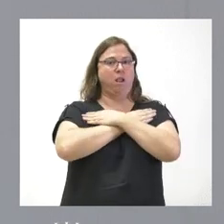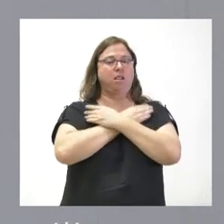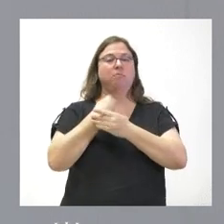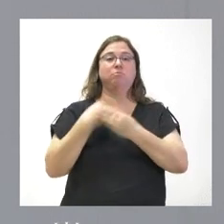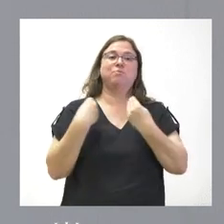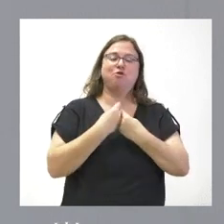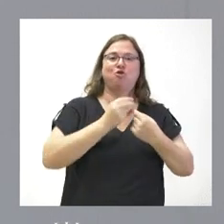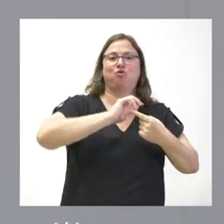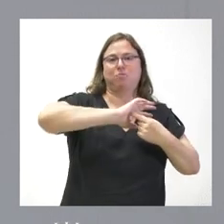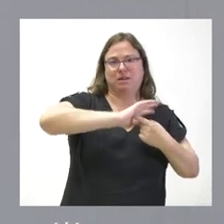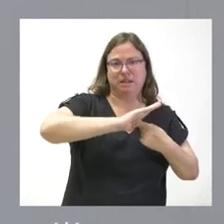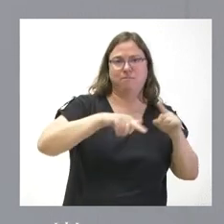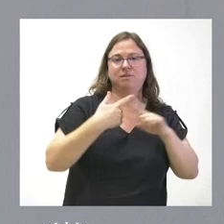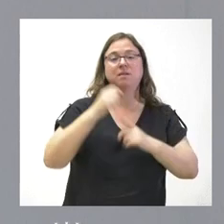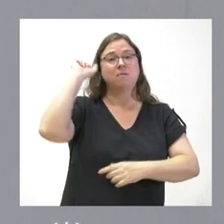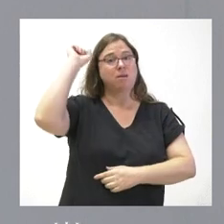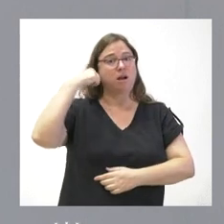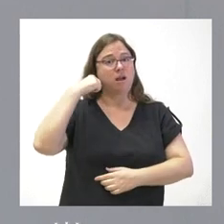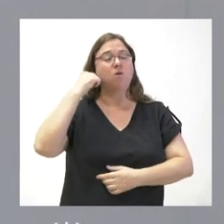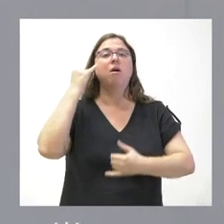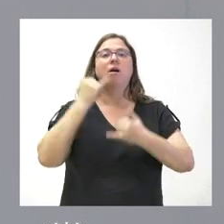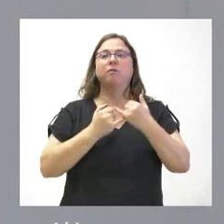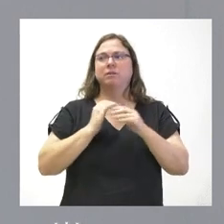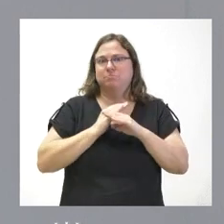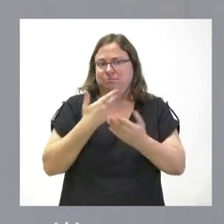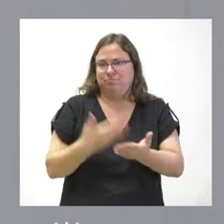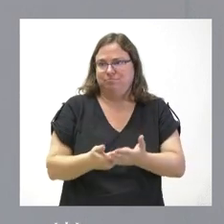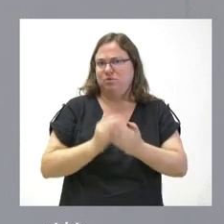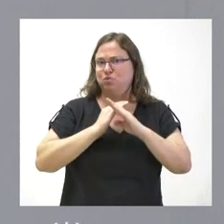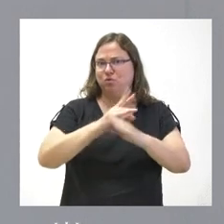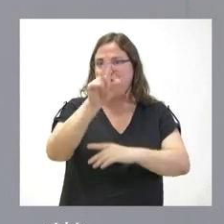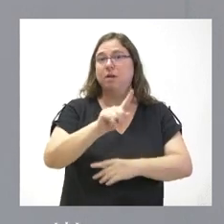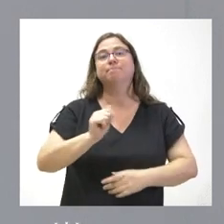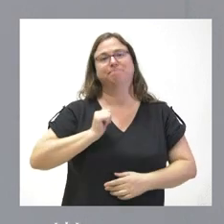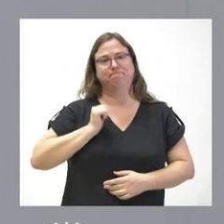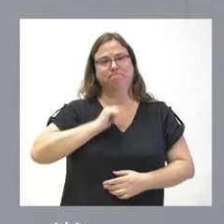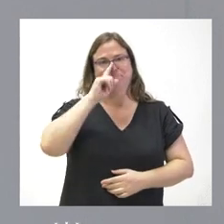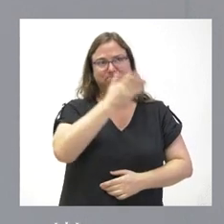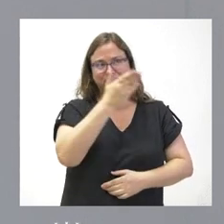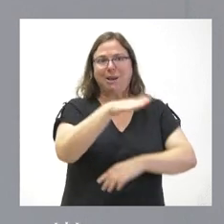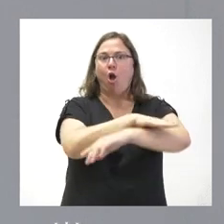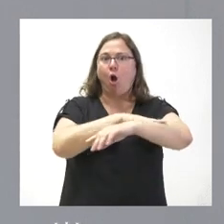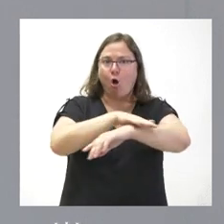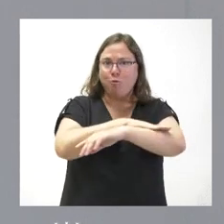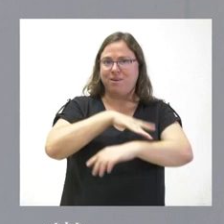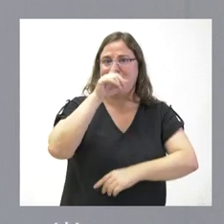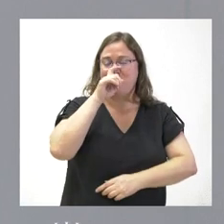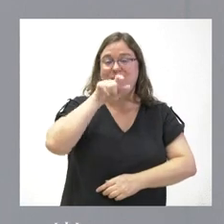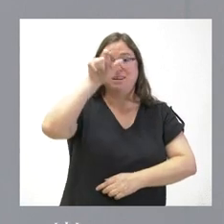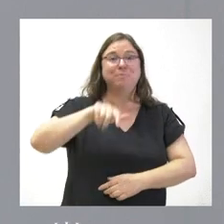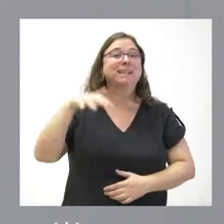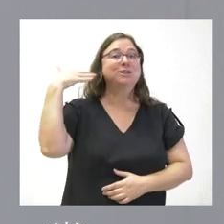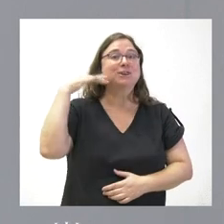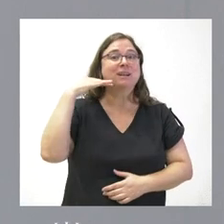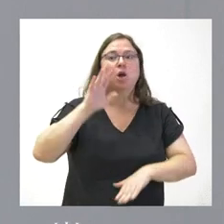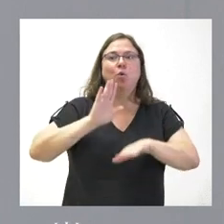Mancha y de Aragón la que se ha aplicado es claramente insuficiente Y por cierto aprovecho aquí para recordar al gobierno de España que los oranos no tienen